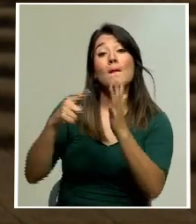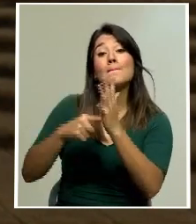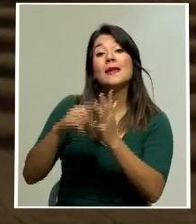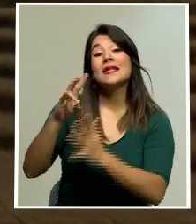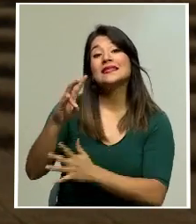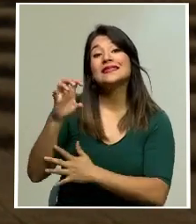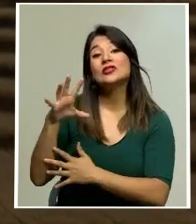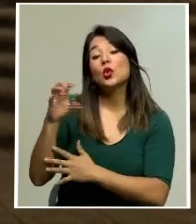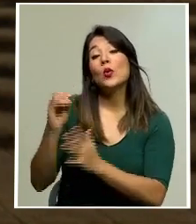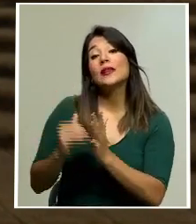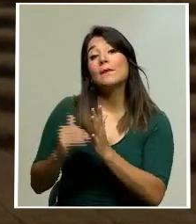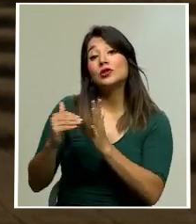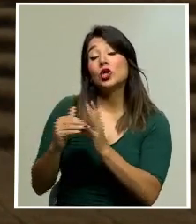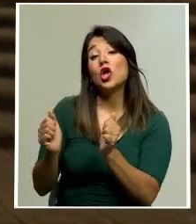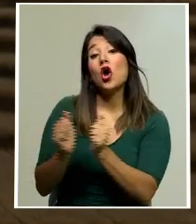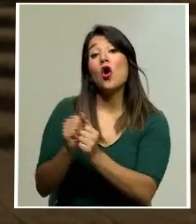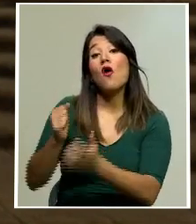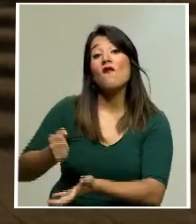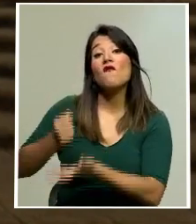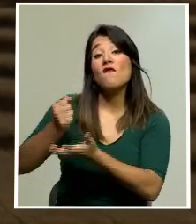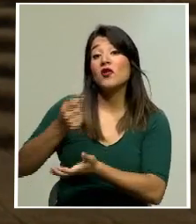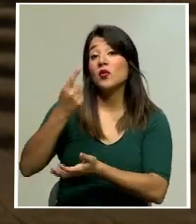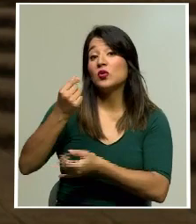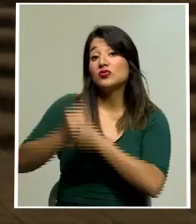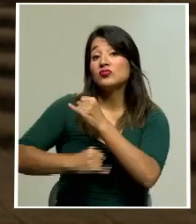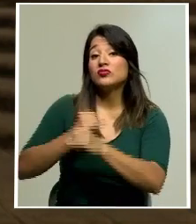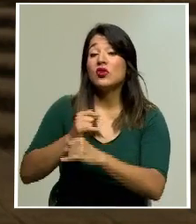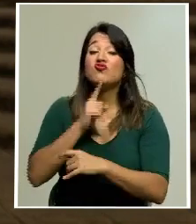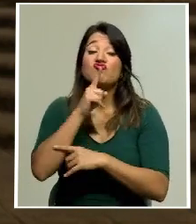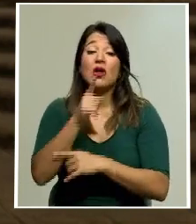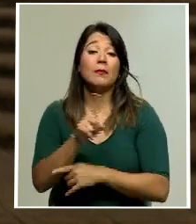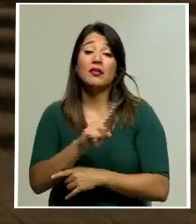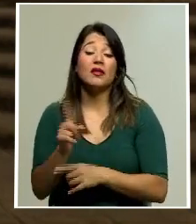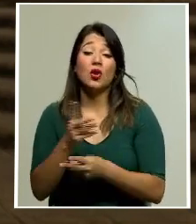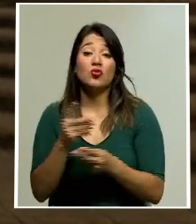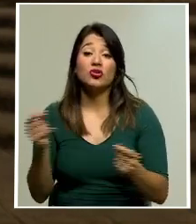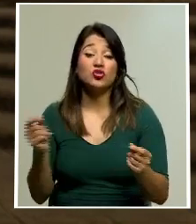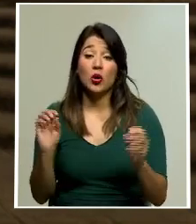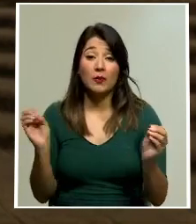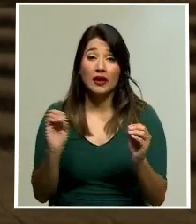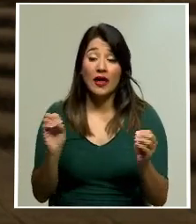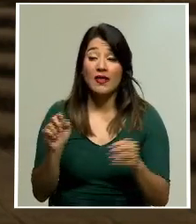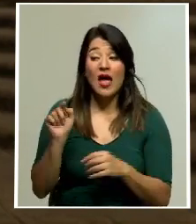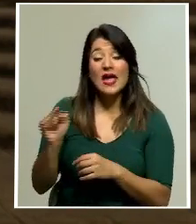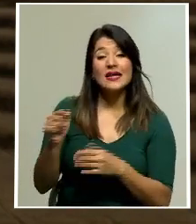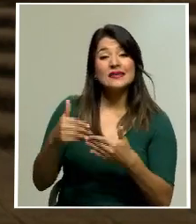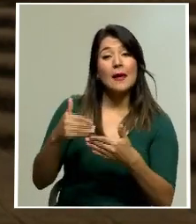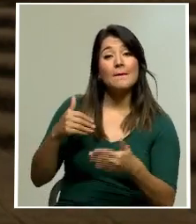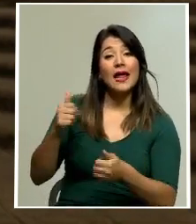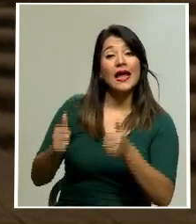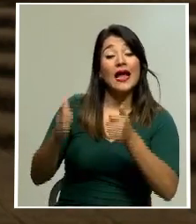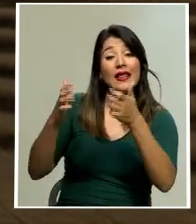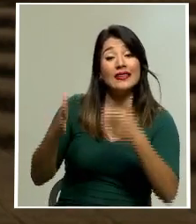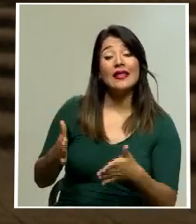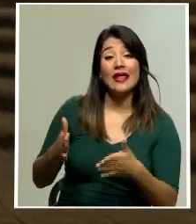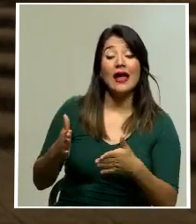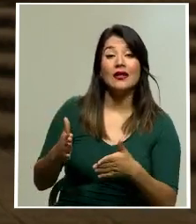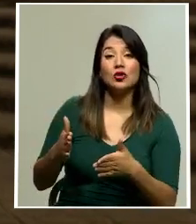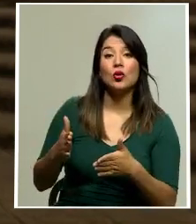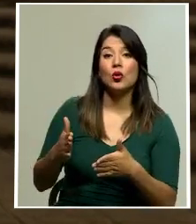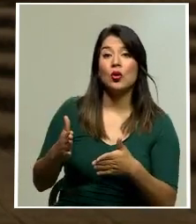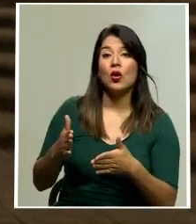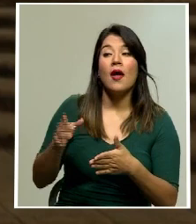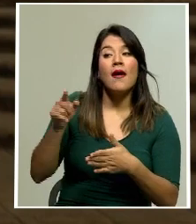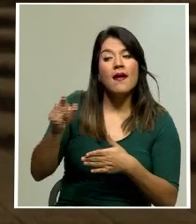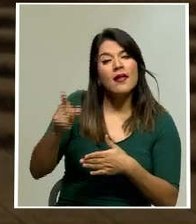viene a resolver nada en estos momentos. Este precandidato es alguien que, por lo menos de este crédito, tiene que estar